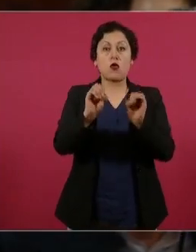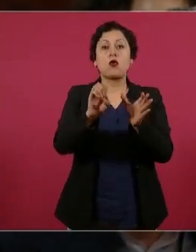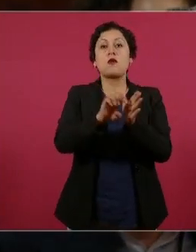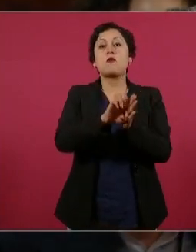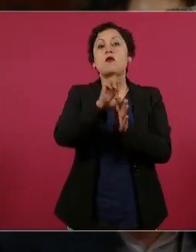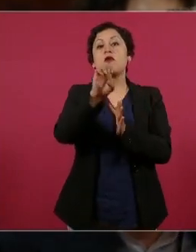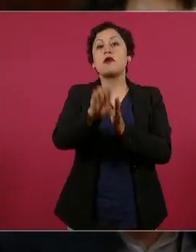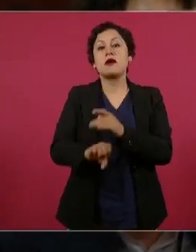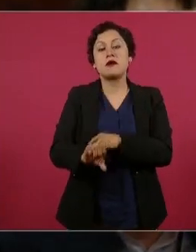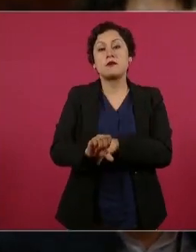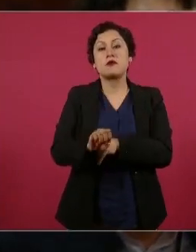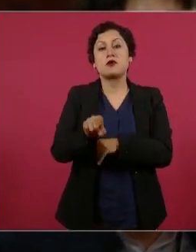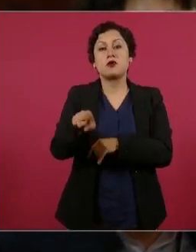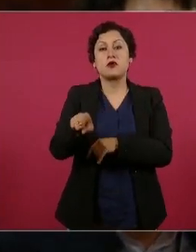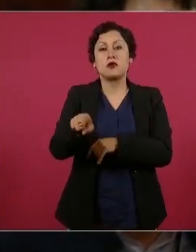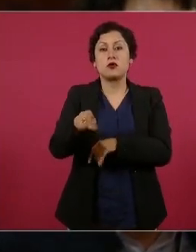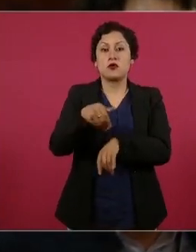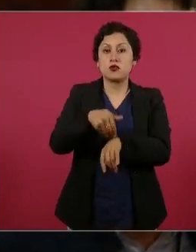la